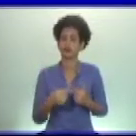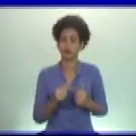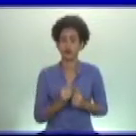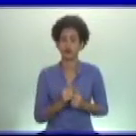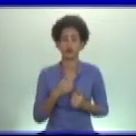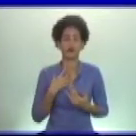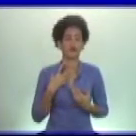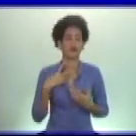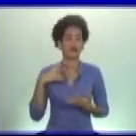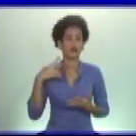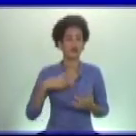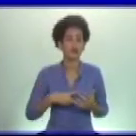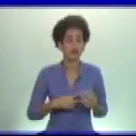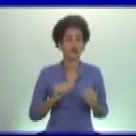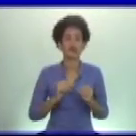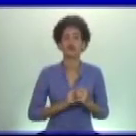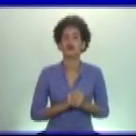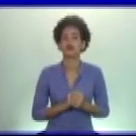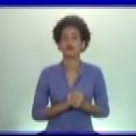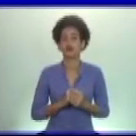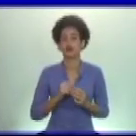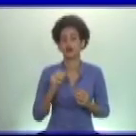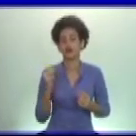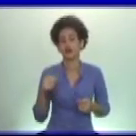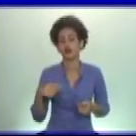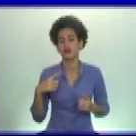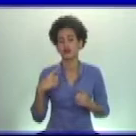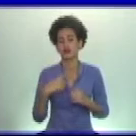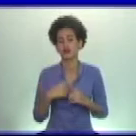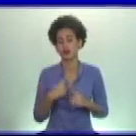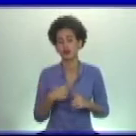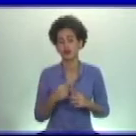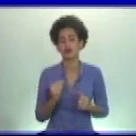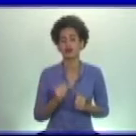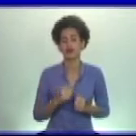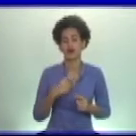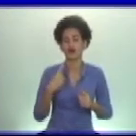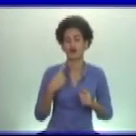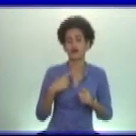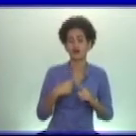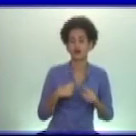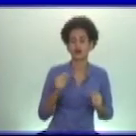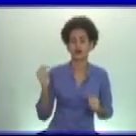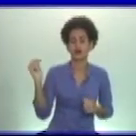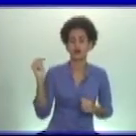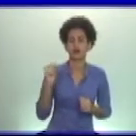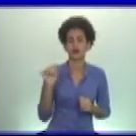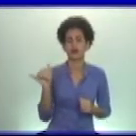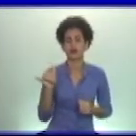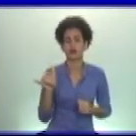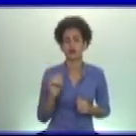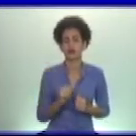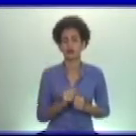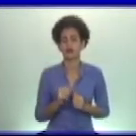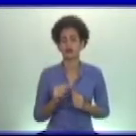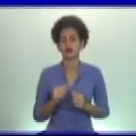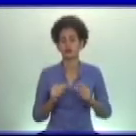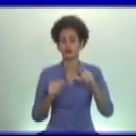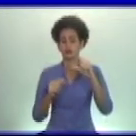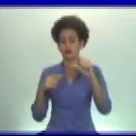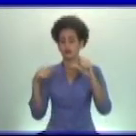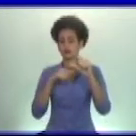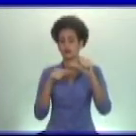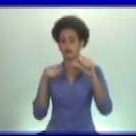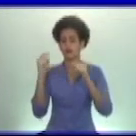valores del dominio. Para las X menores o iguales que menos 1. Breve tiempo para que